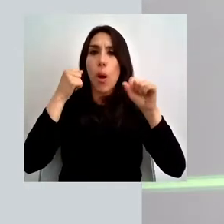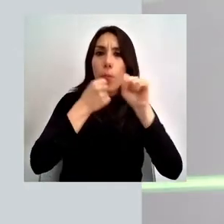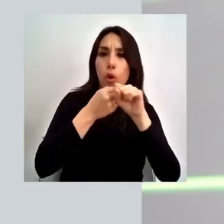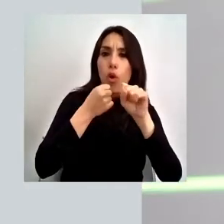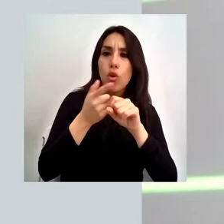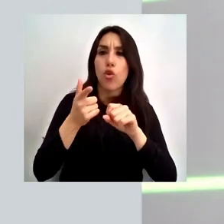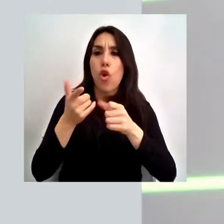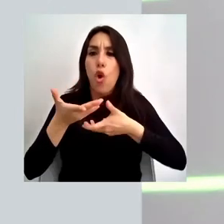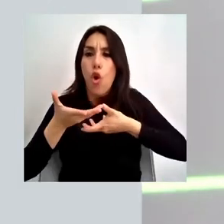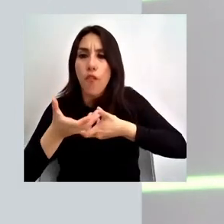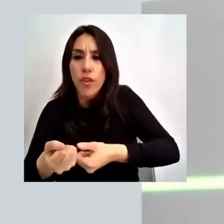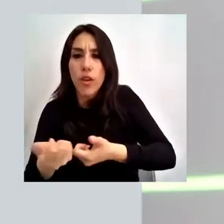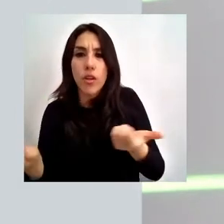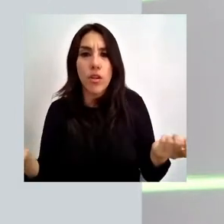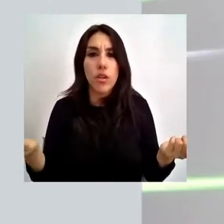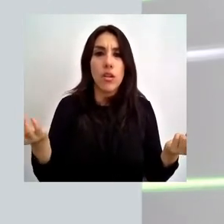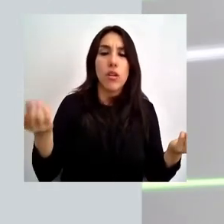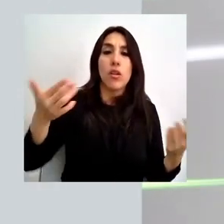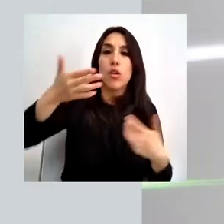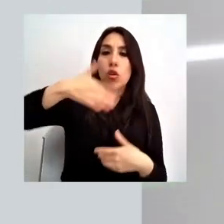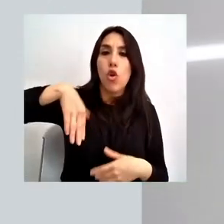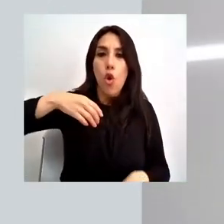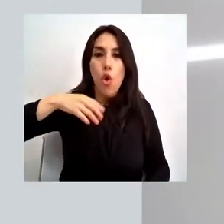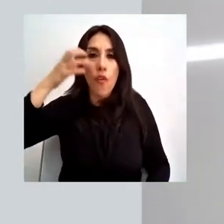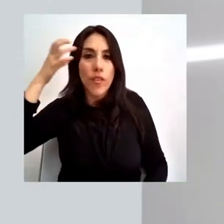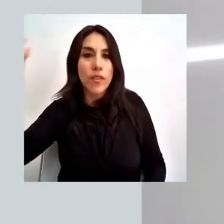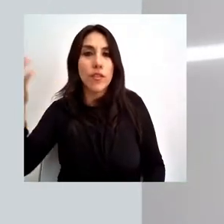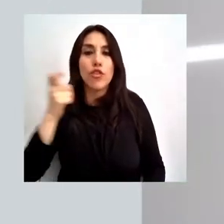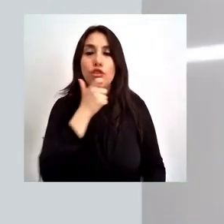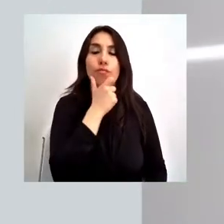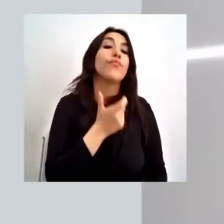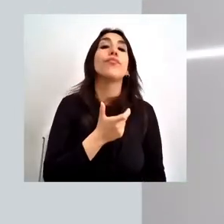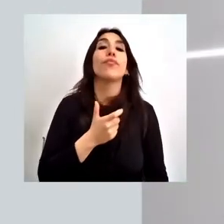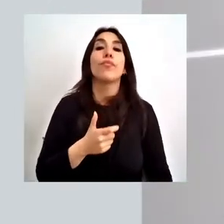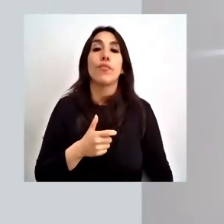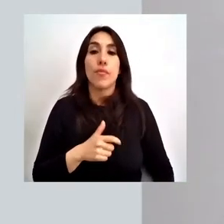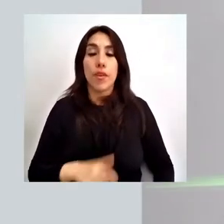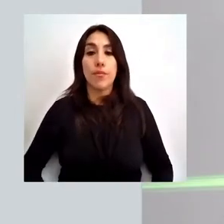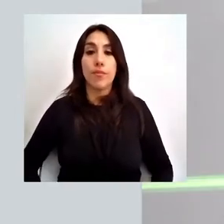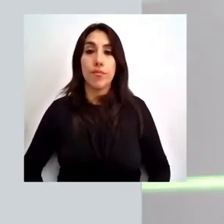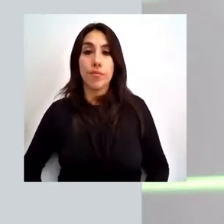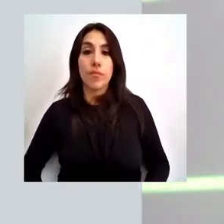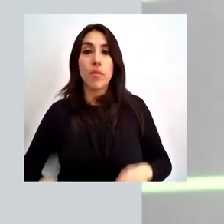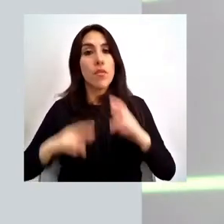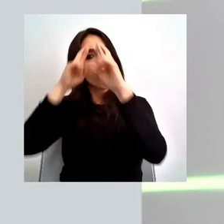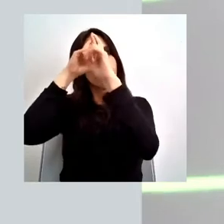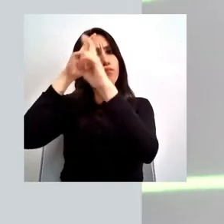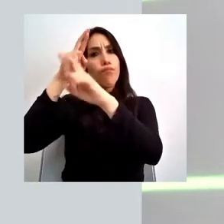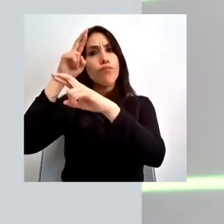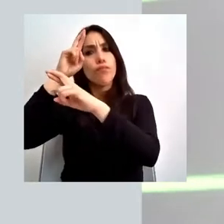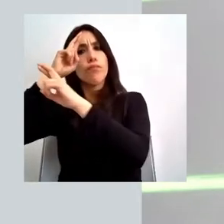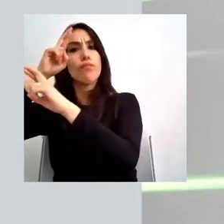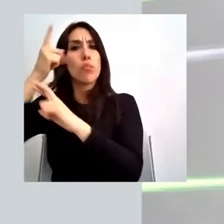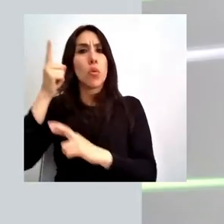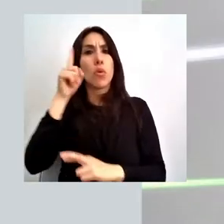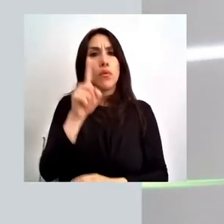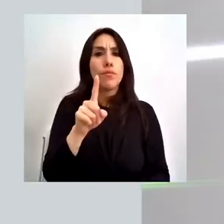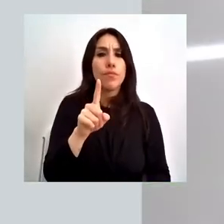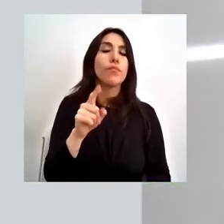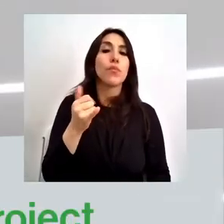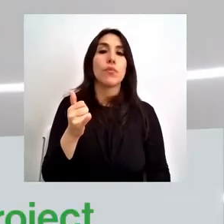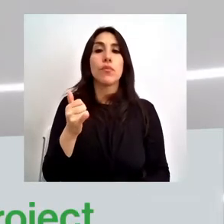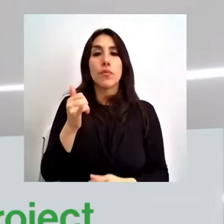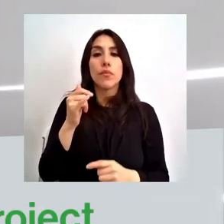unido es un honor contar con su participación vamos con la presentación de kate nash